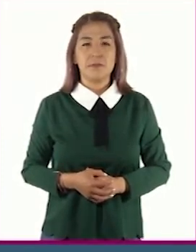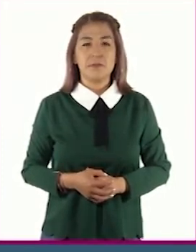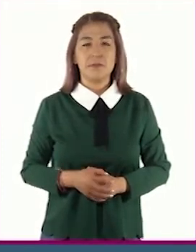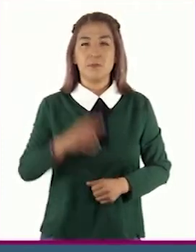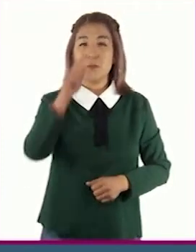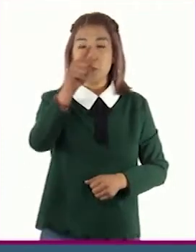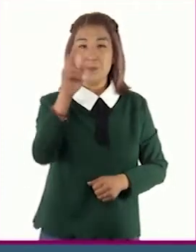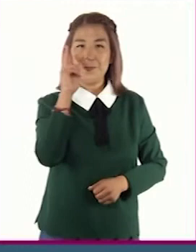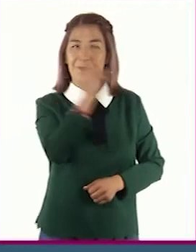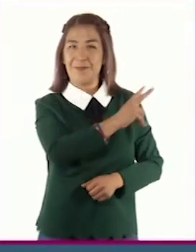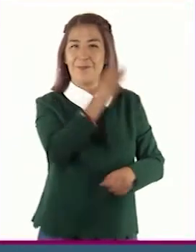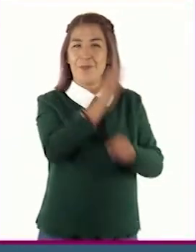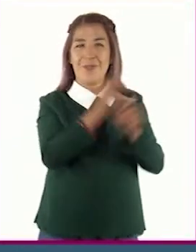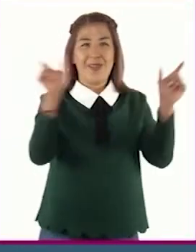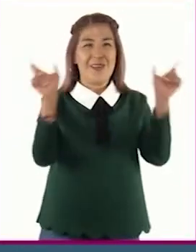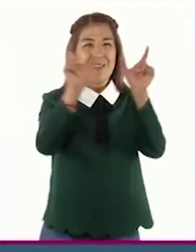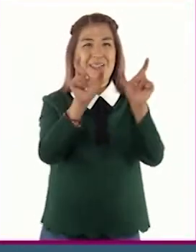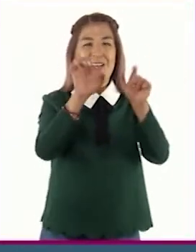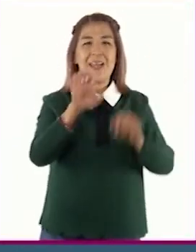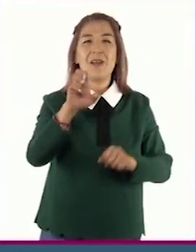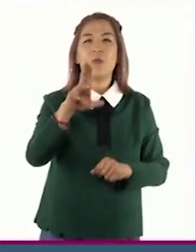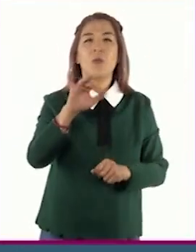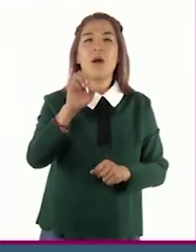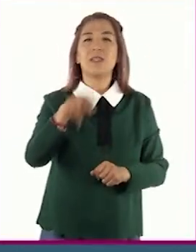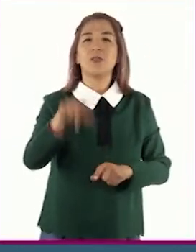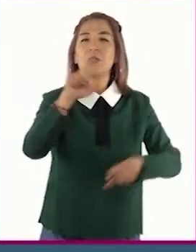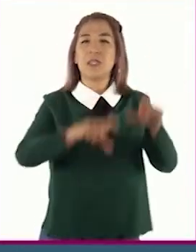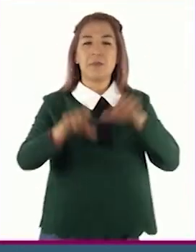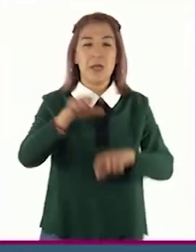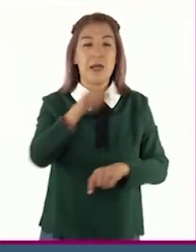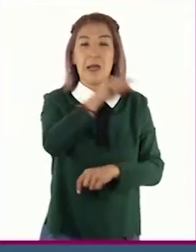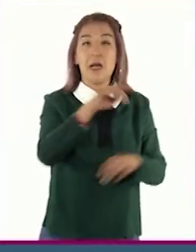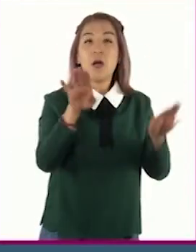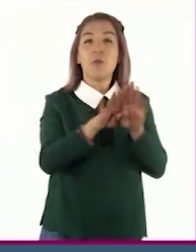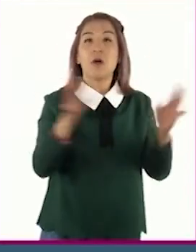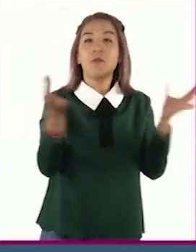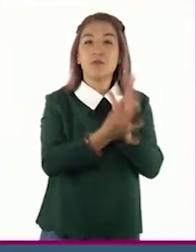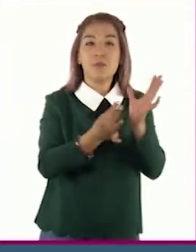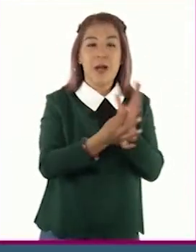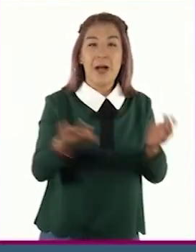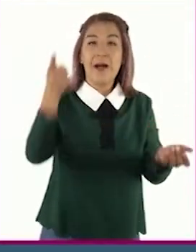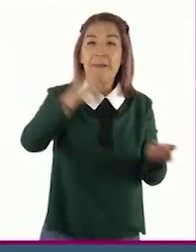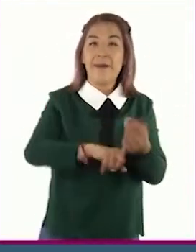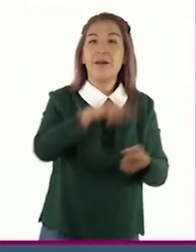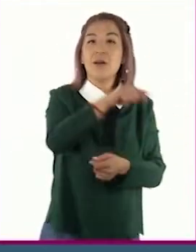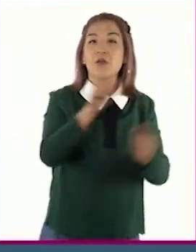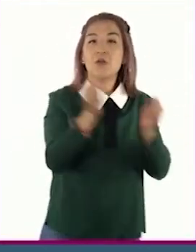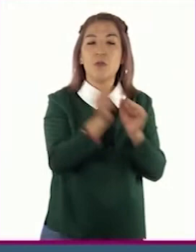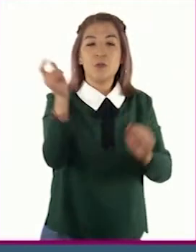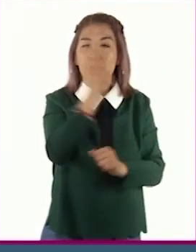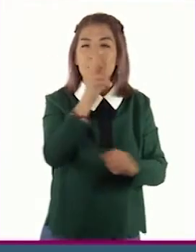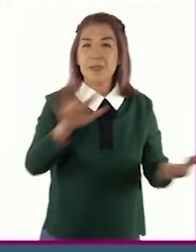Observen la ecuación química. Un metal como el litio que reacciona con el oxígeno.